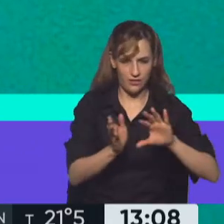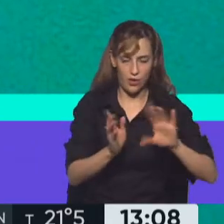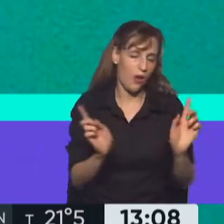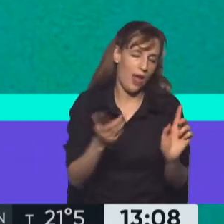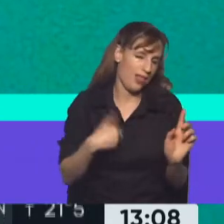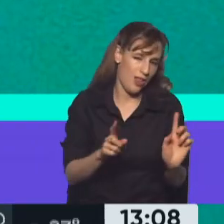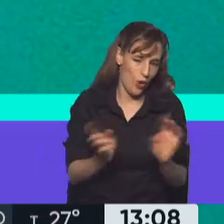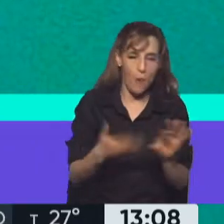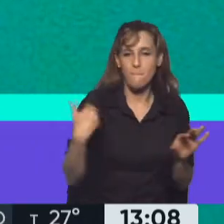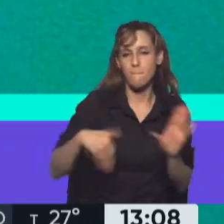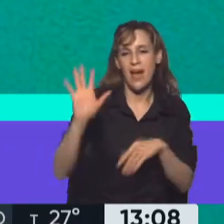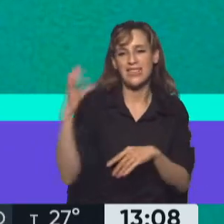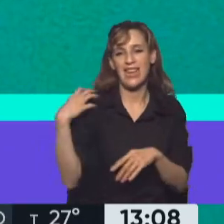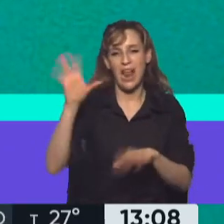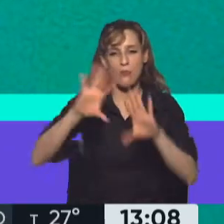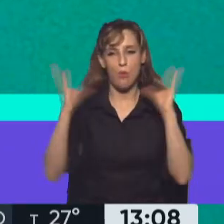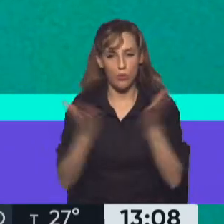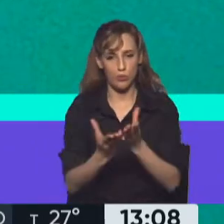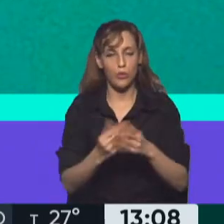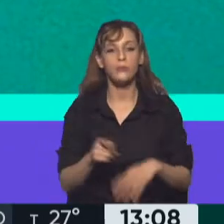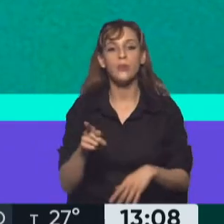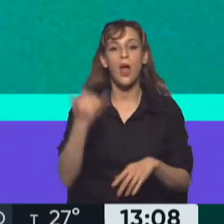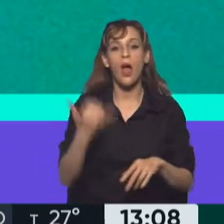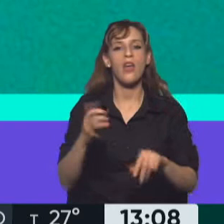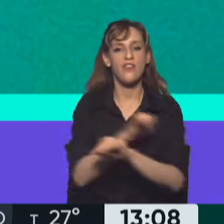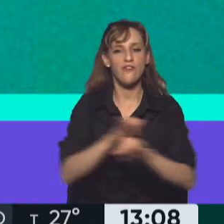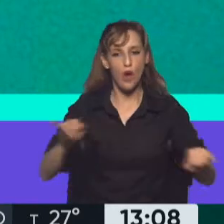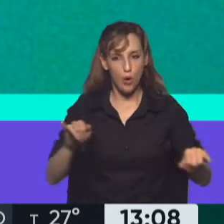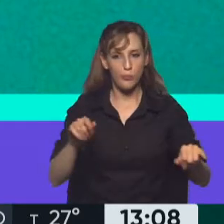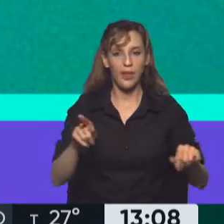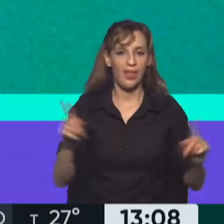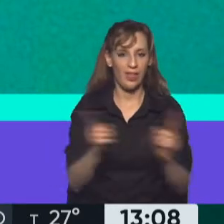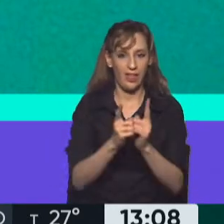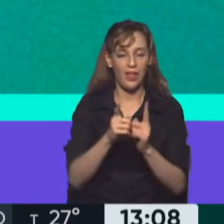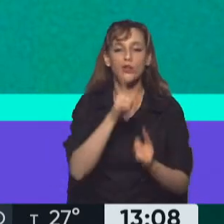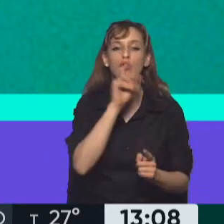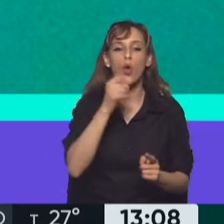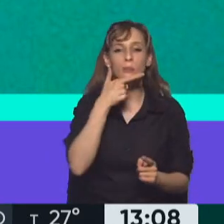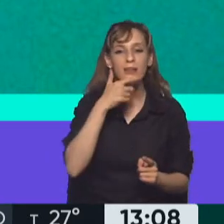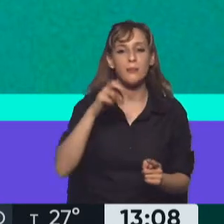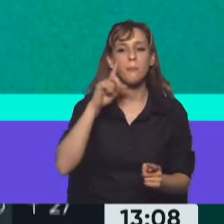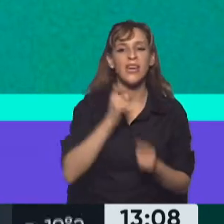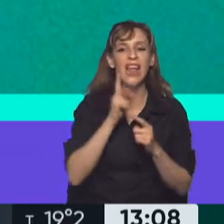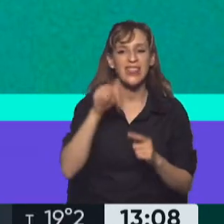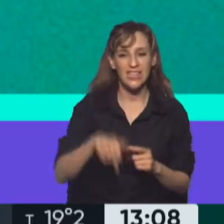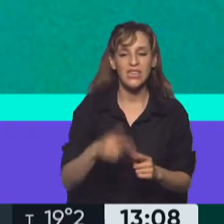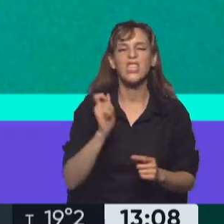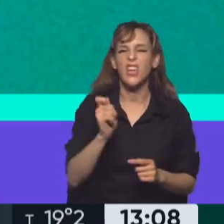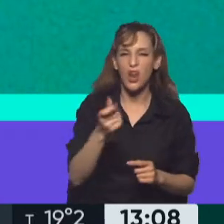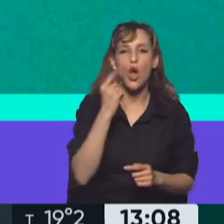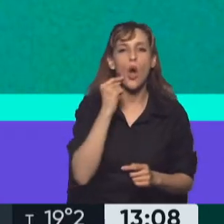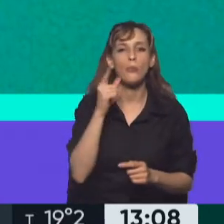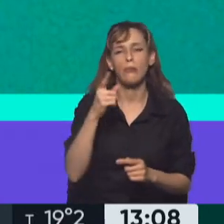y vamos a ir a un informe que preparó Thomas Piketty. Lo conocemos ya, y si no lo conocen, les cuento, es un intelectual,